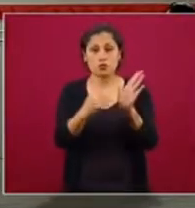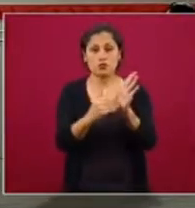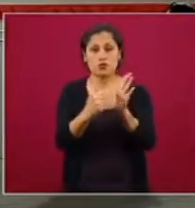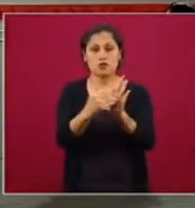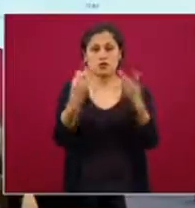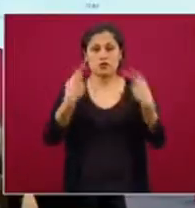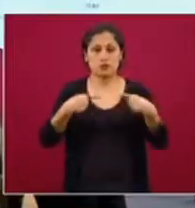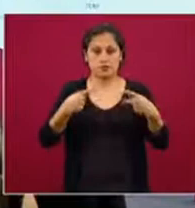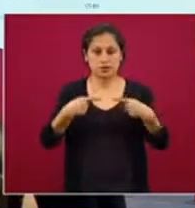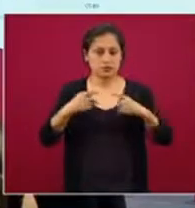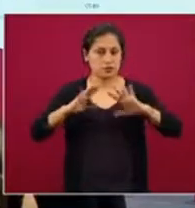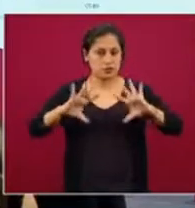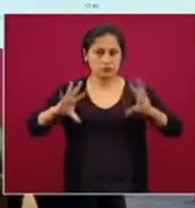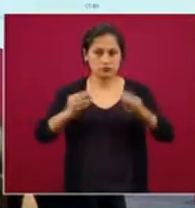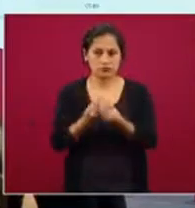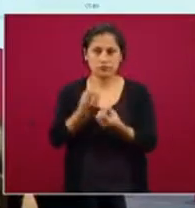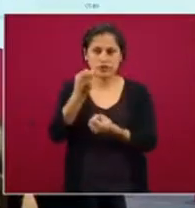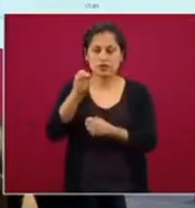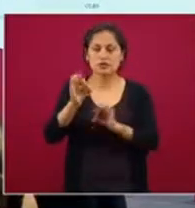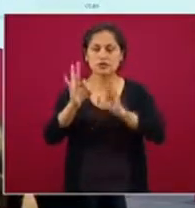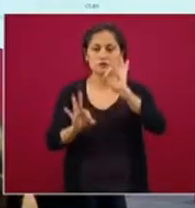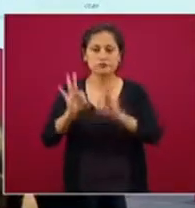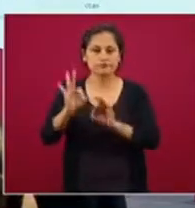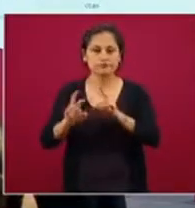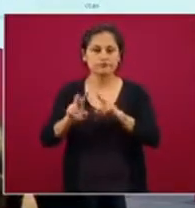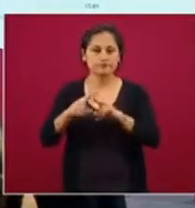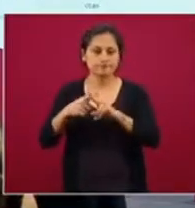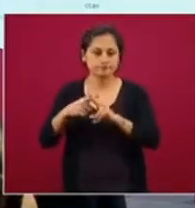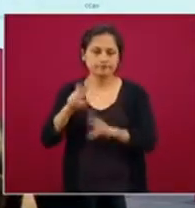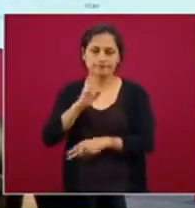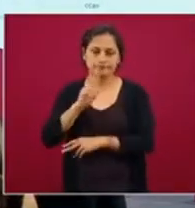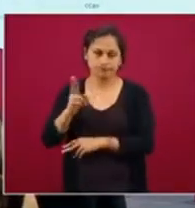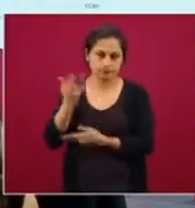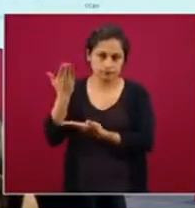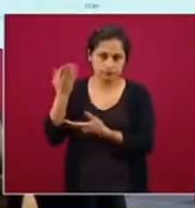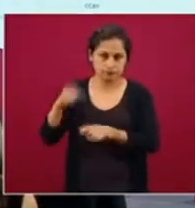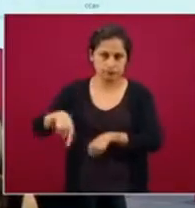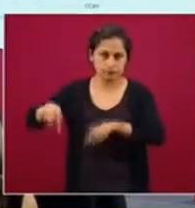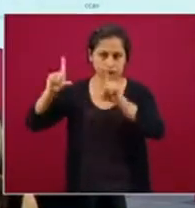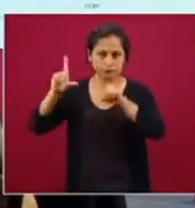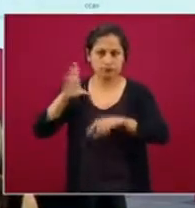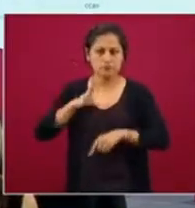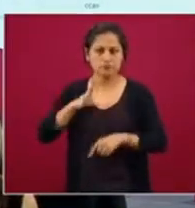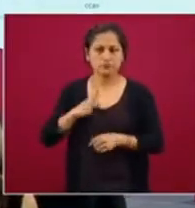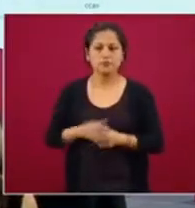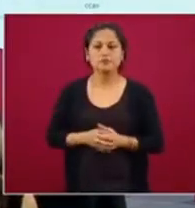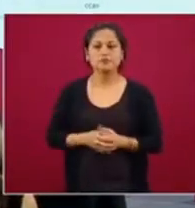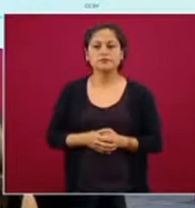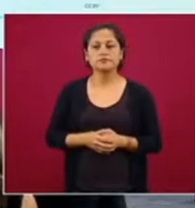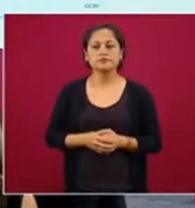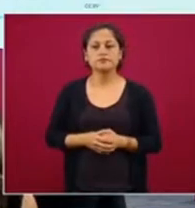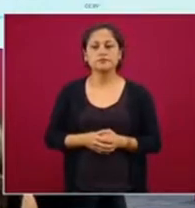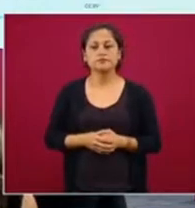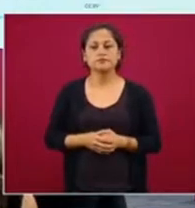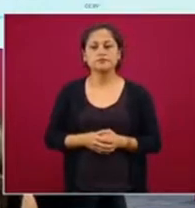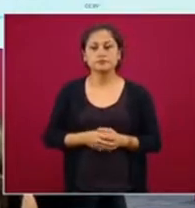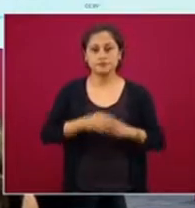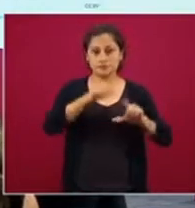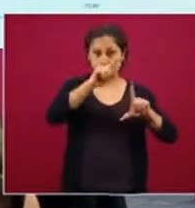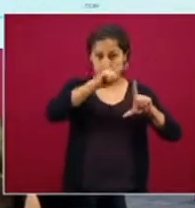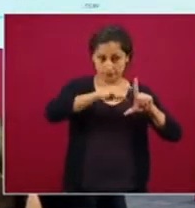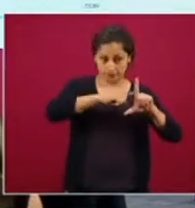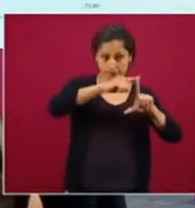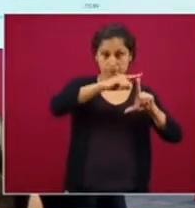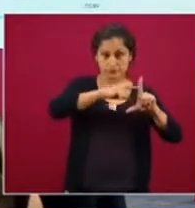La incidencia, es la incidencia de casos confirmados. Y aquí, en